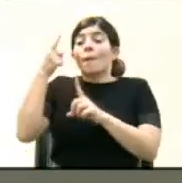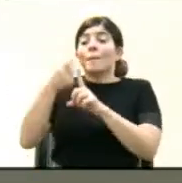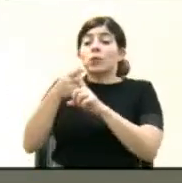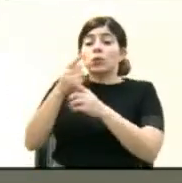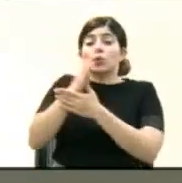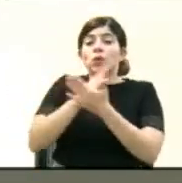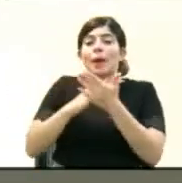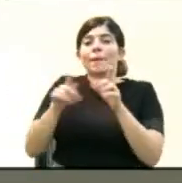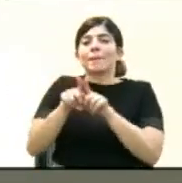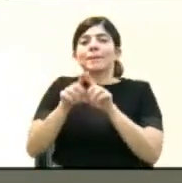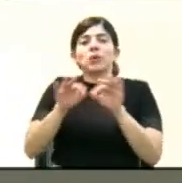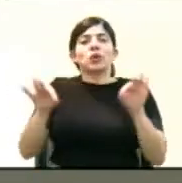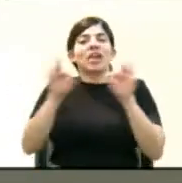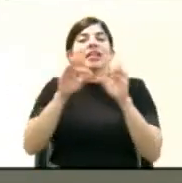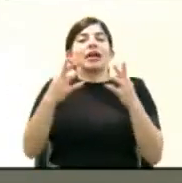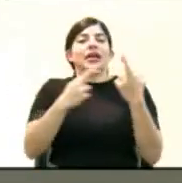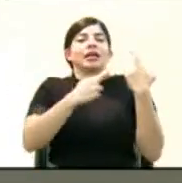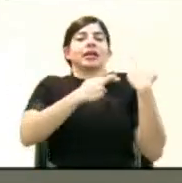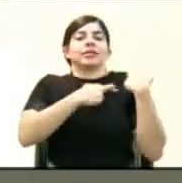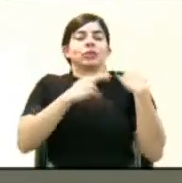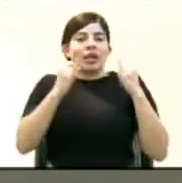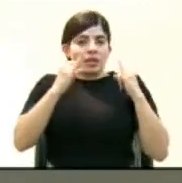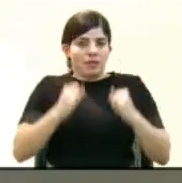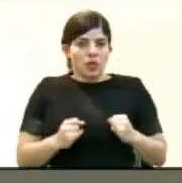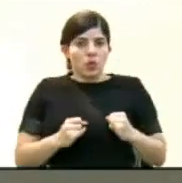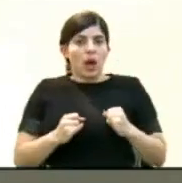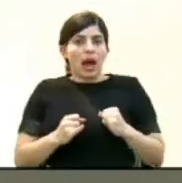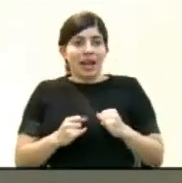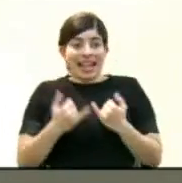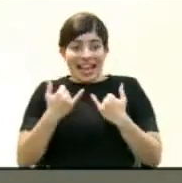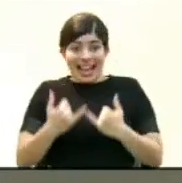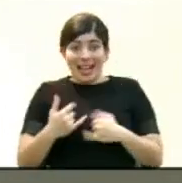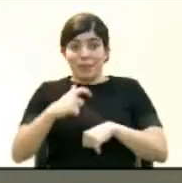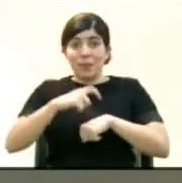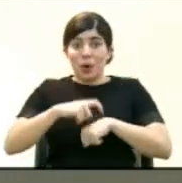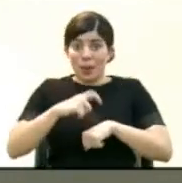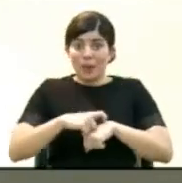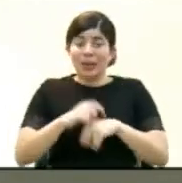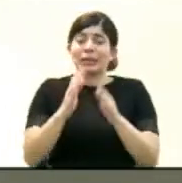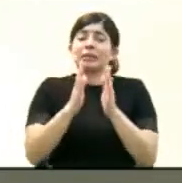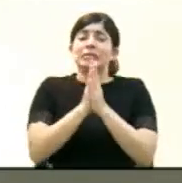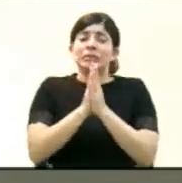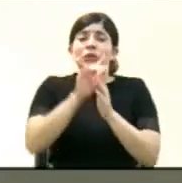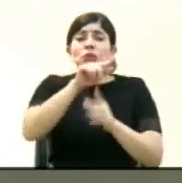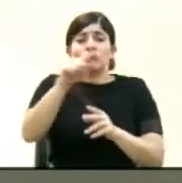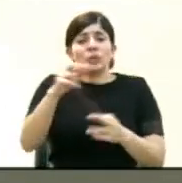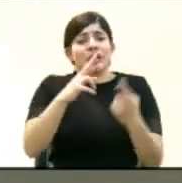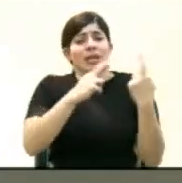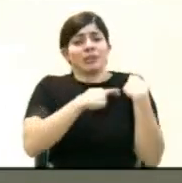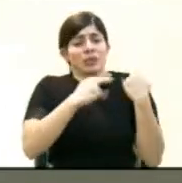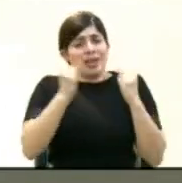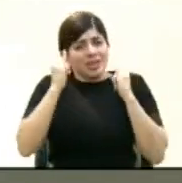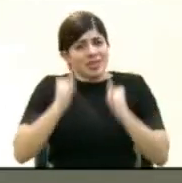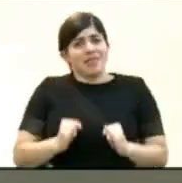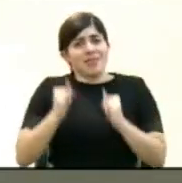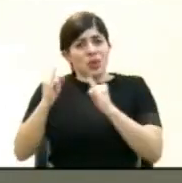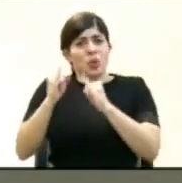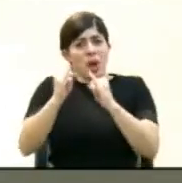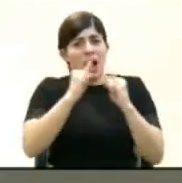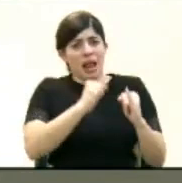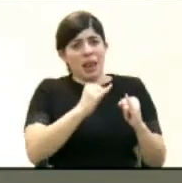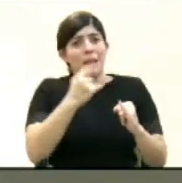con la responsabilidad individual. Entonces creo que este es un momento de apelar a la responsabilidad individual y poder